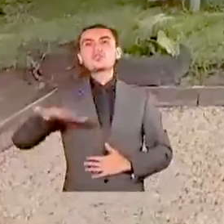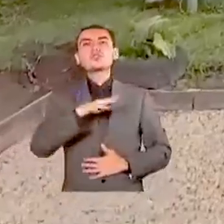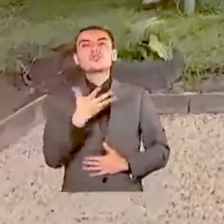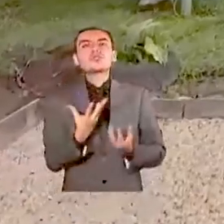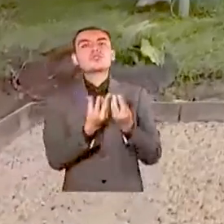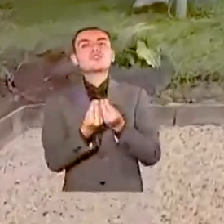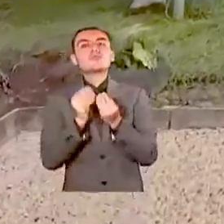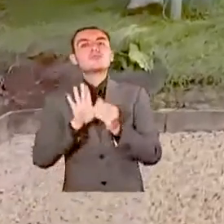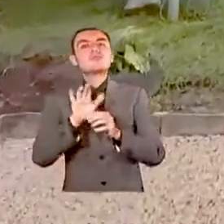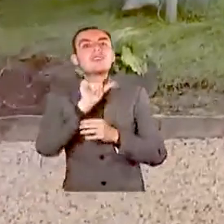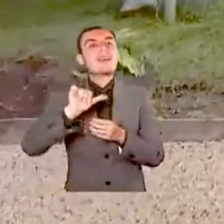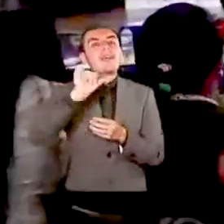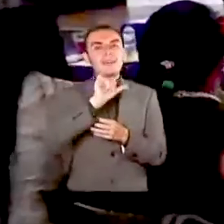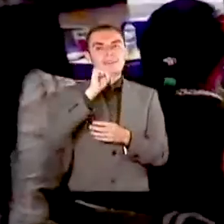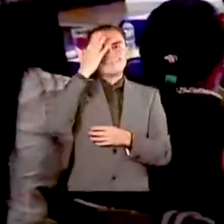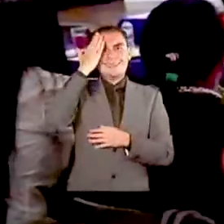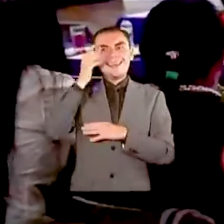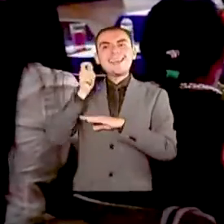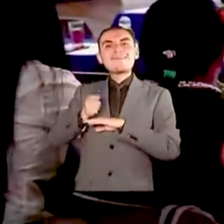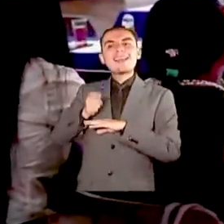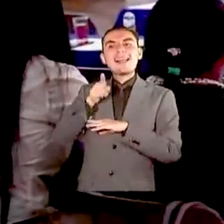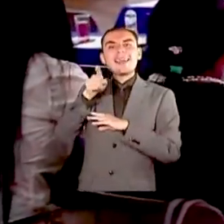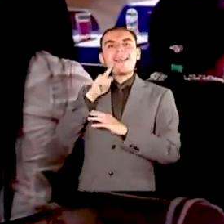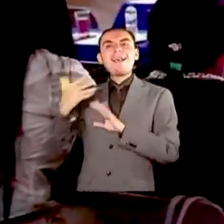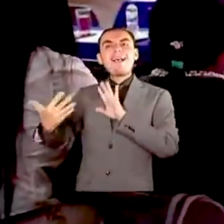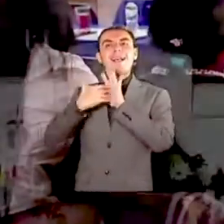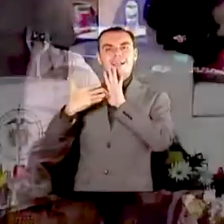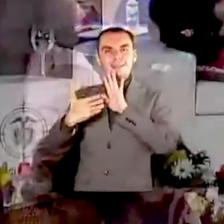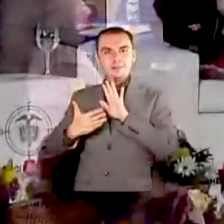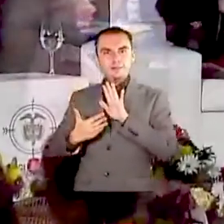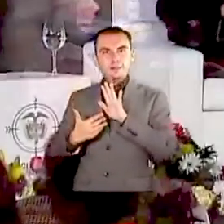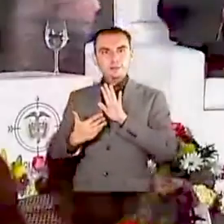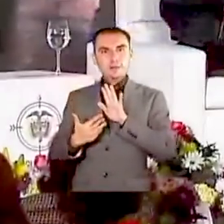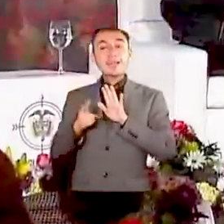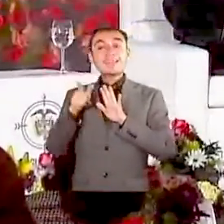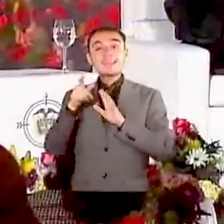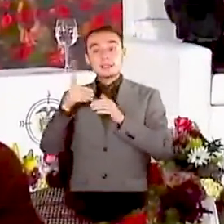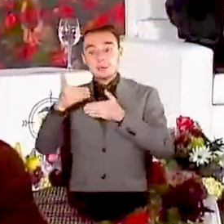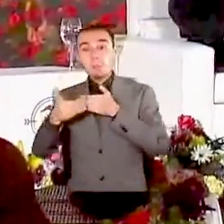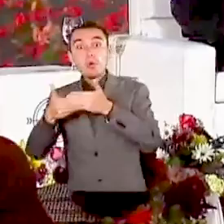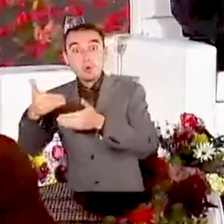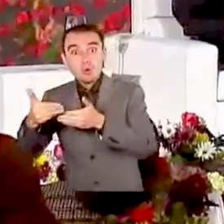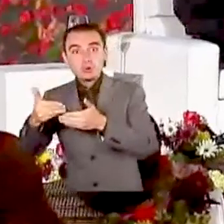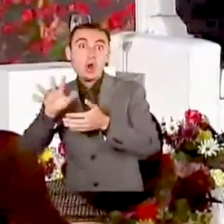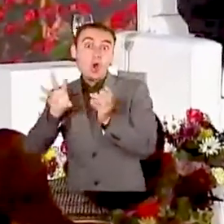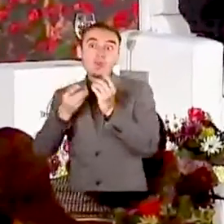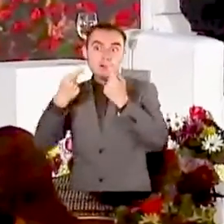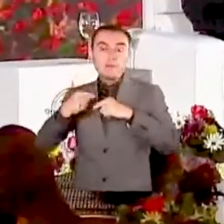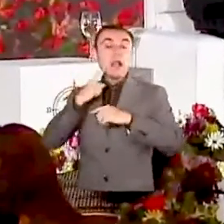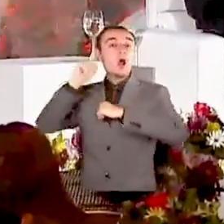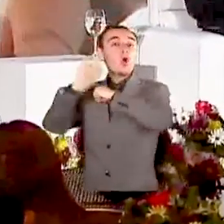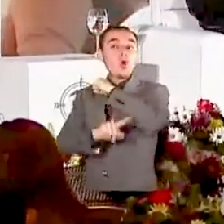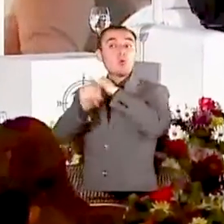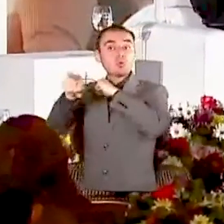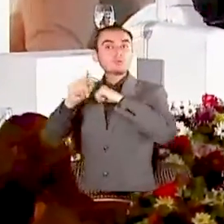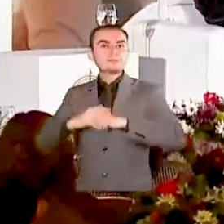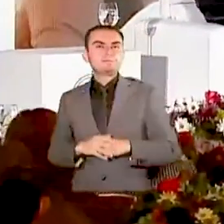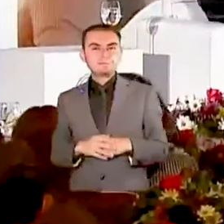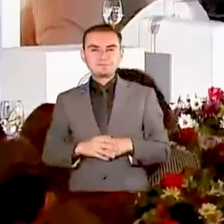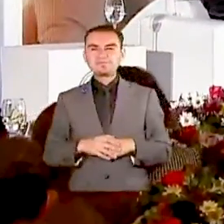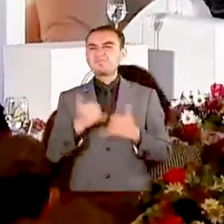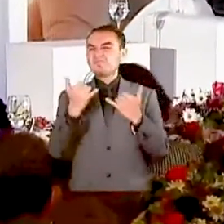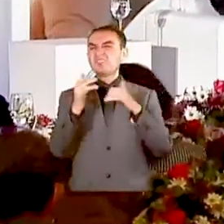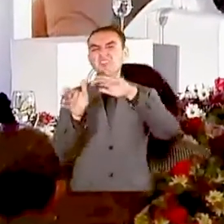procesos penal ellas fungen como víctimas, como procesadas o como condenadas. Hablemos de